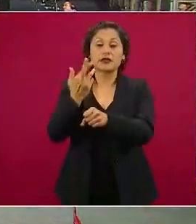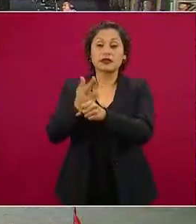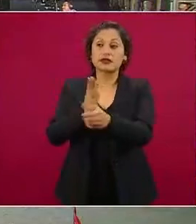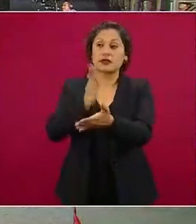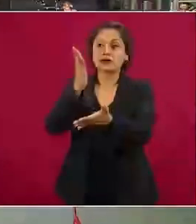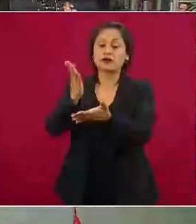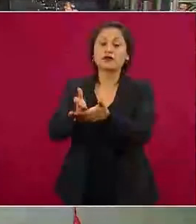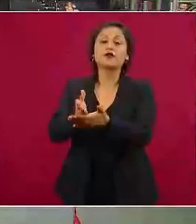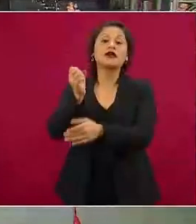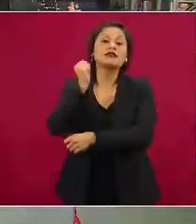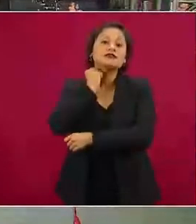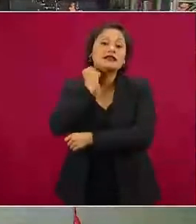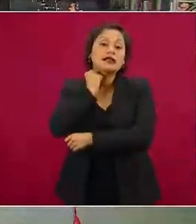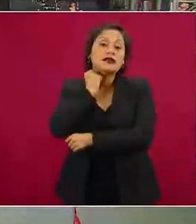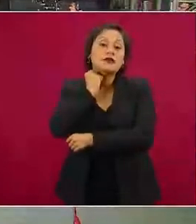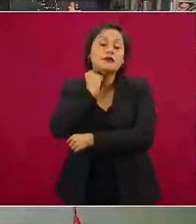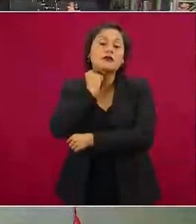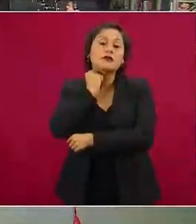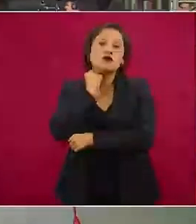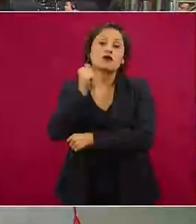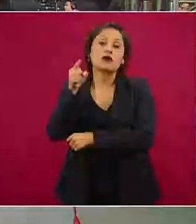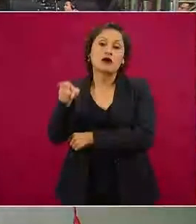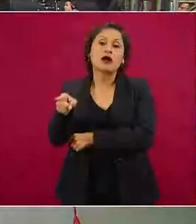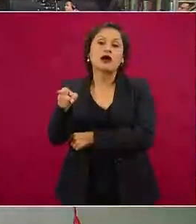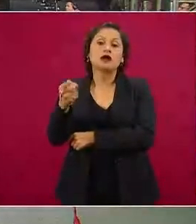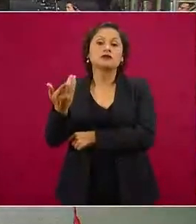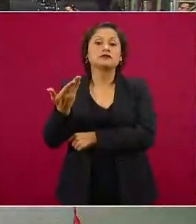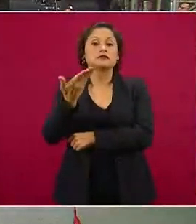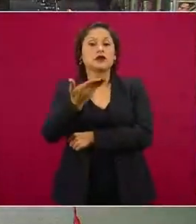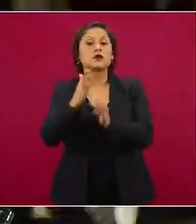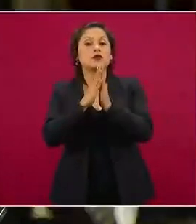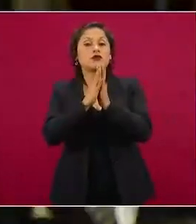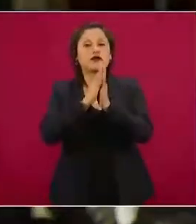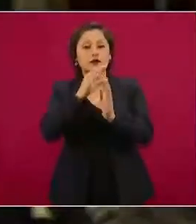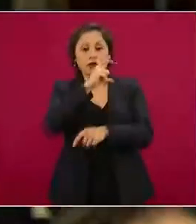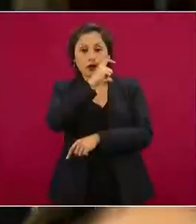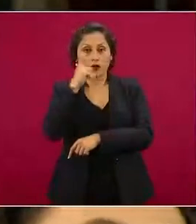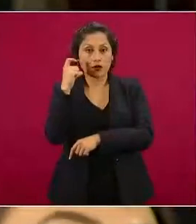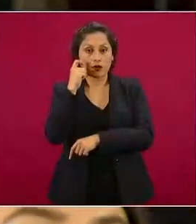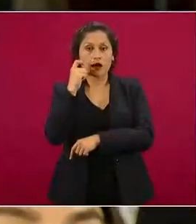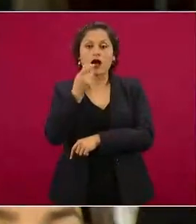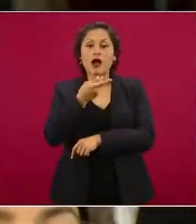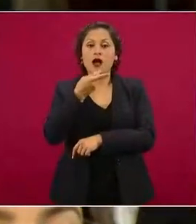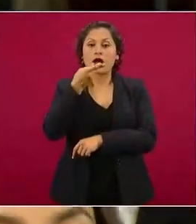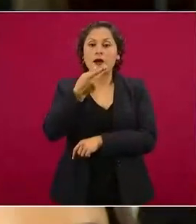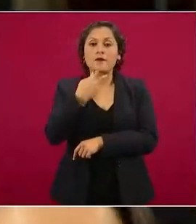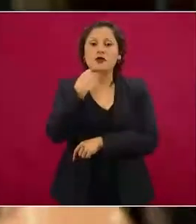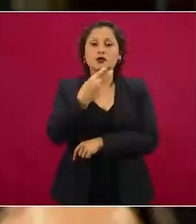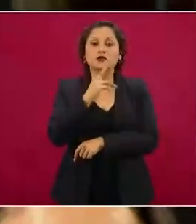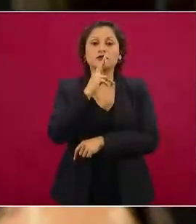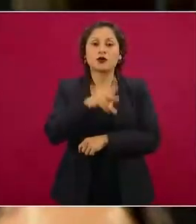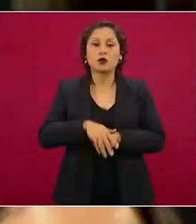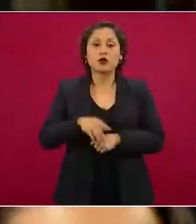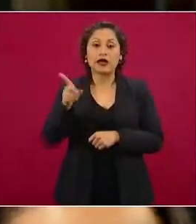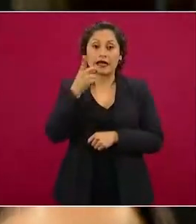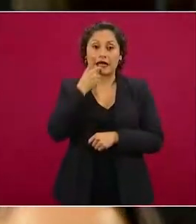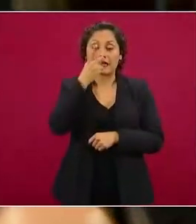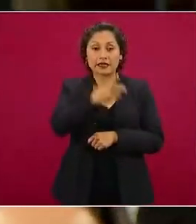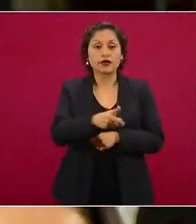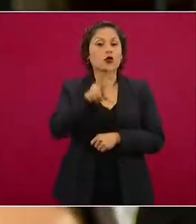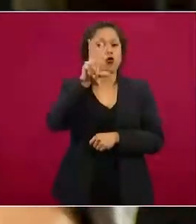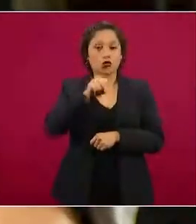República, se le ofreció que pudiera quitarse el cubrebocas para poder hablar un poco mejor, y él lo que argumentó es que no se lo quitaría porque están promoviendo